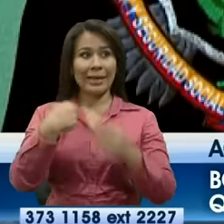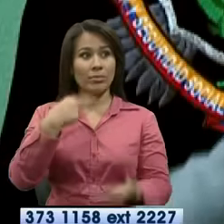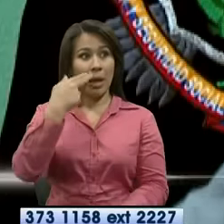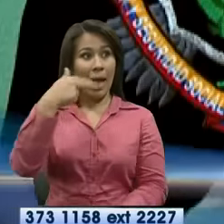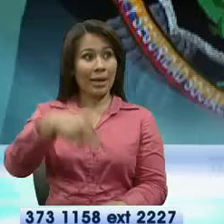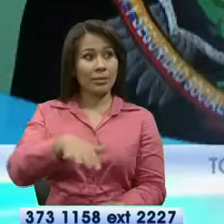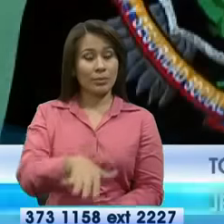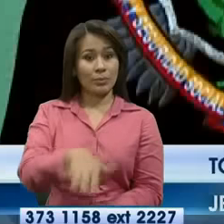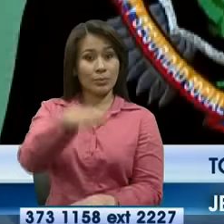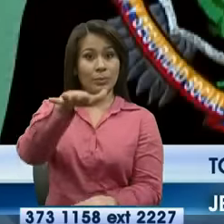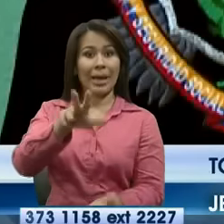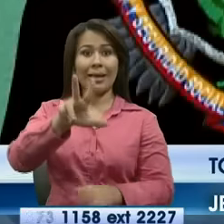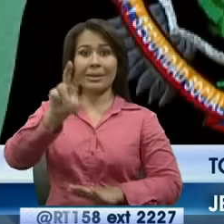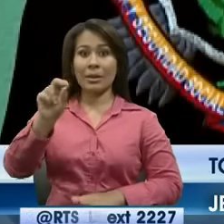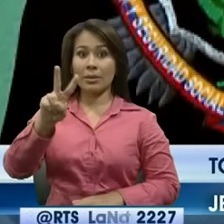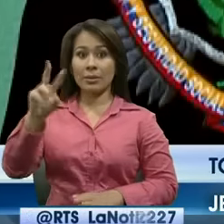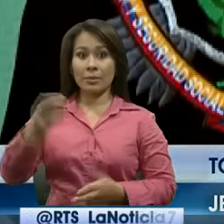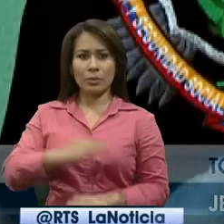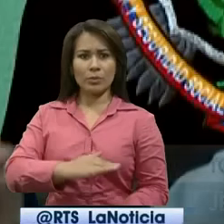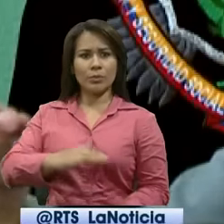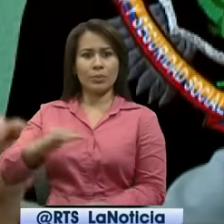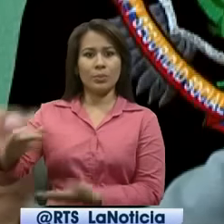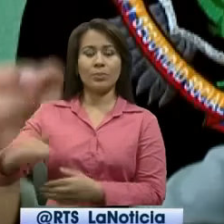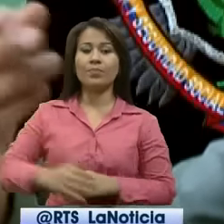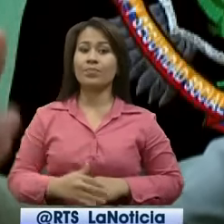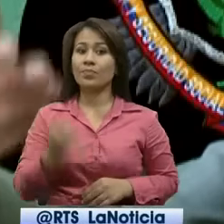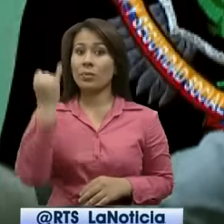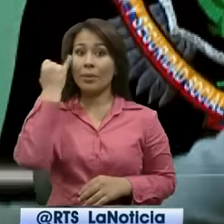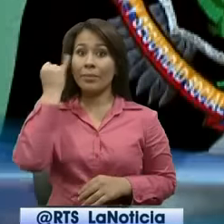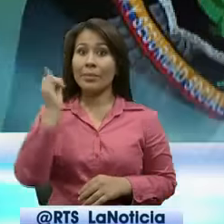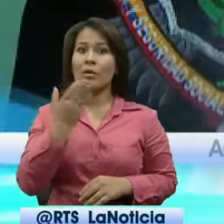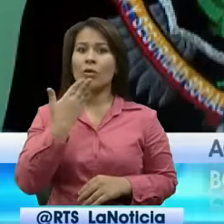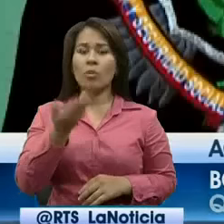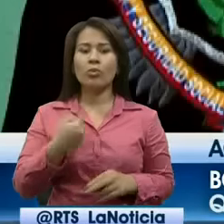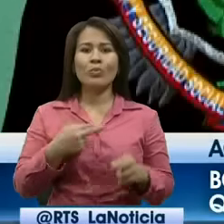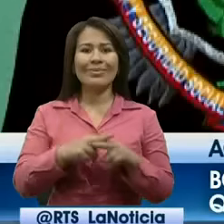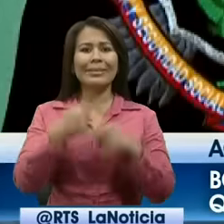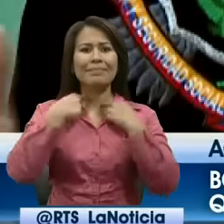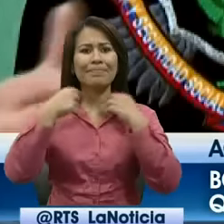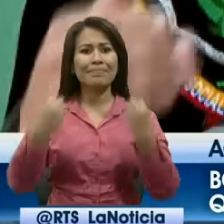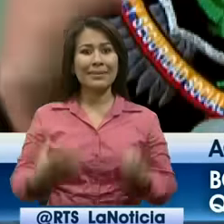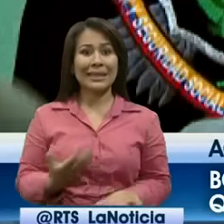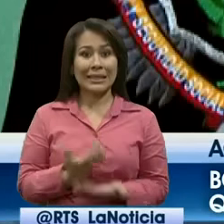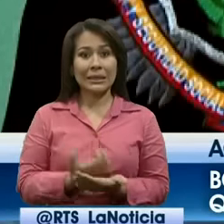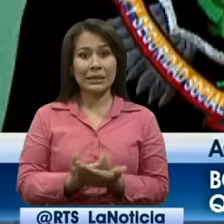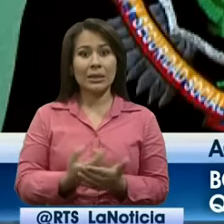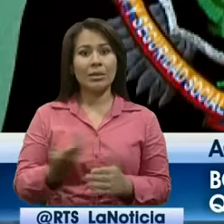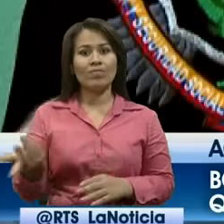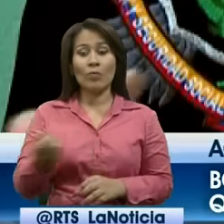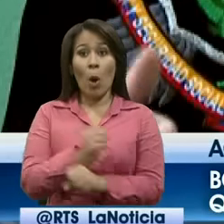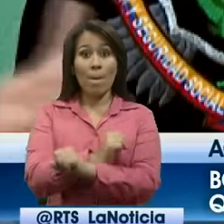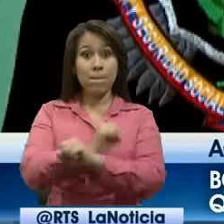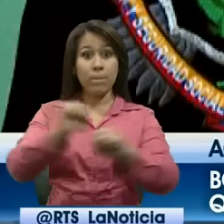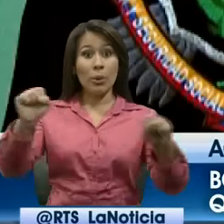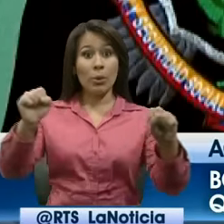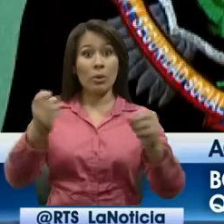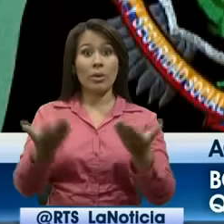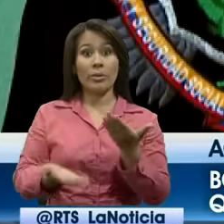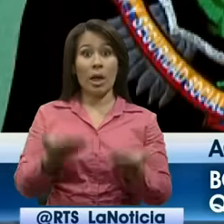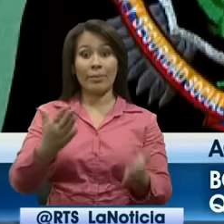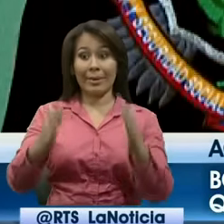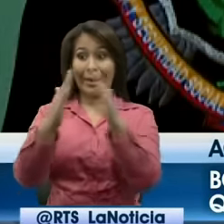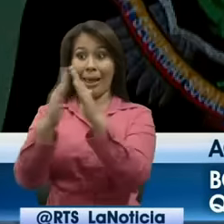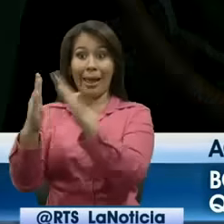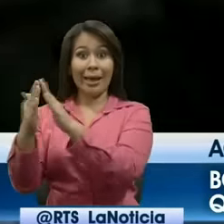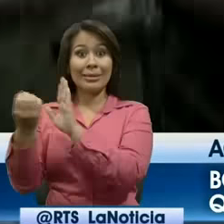20 o 30 vehículos, imagínense cuánto podría causar en perjuicio un tipo de explosión. Manzanas enteras tal vez